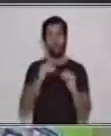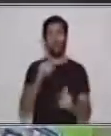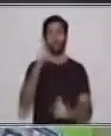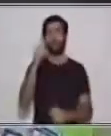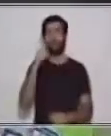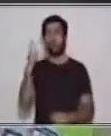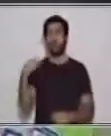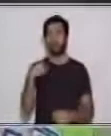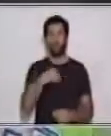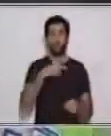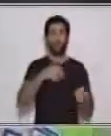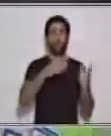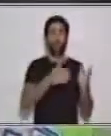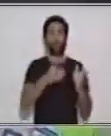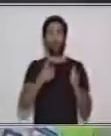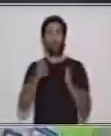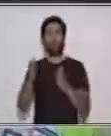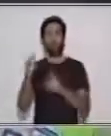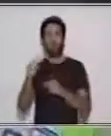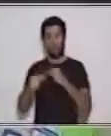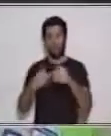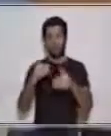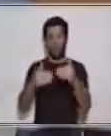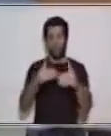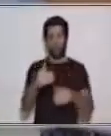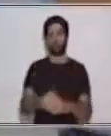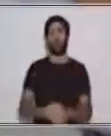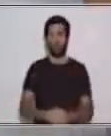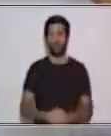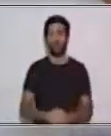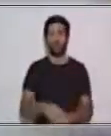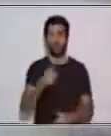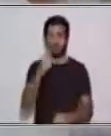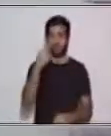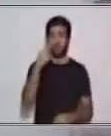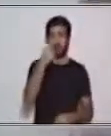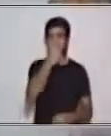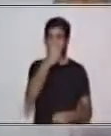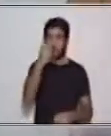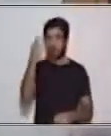ir ordenando estos datos poco a poco. Vamos a observar nuestra fila,